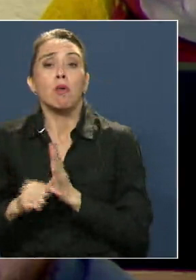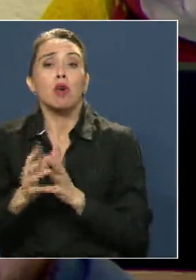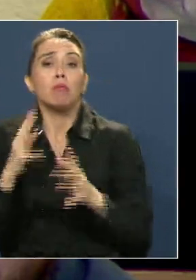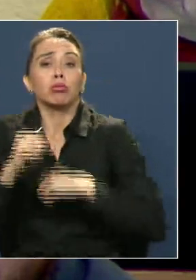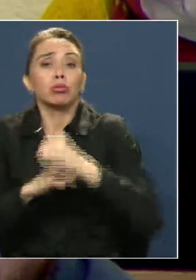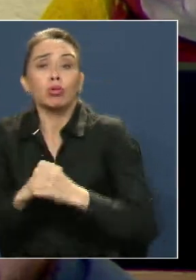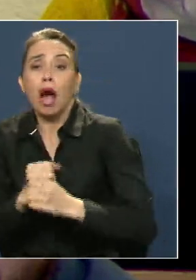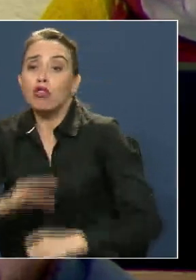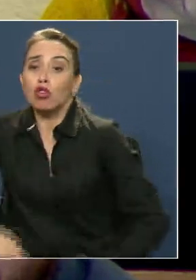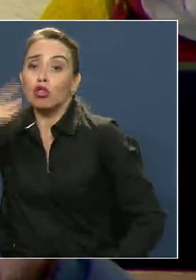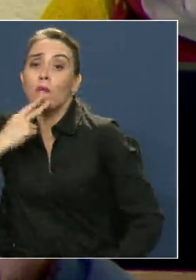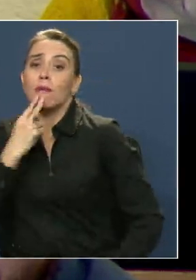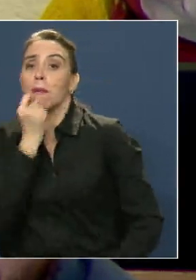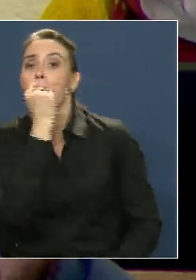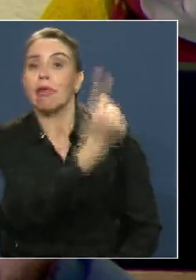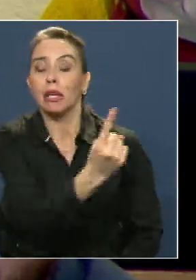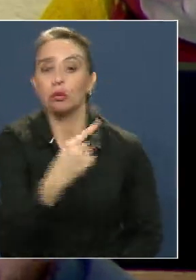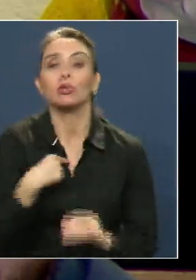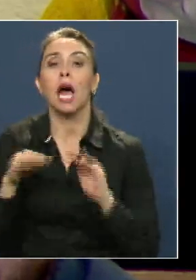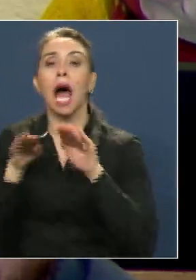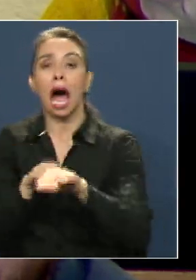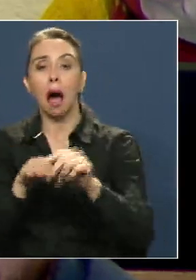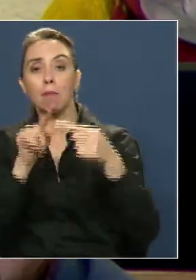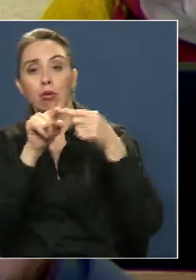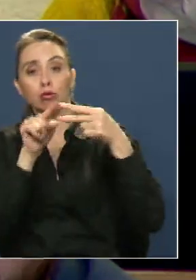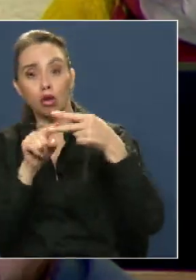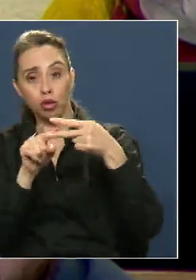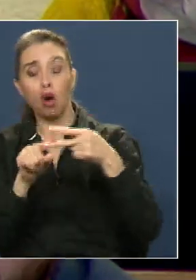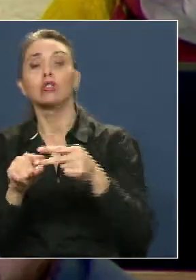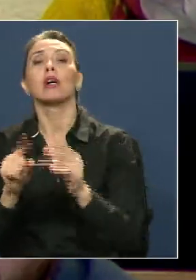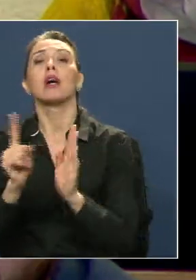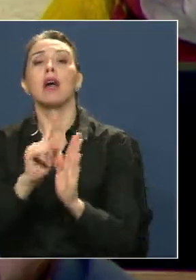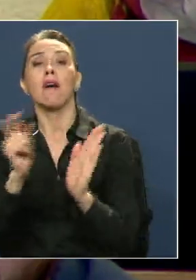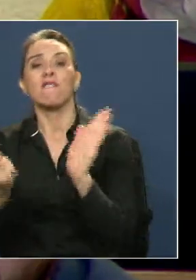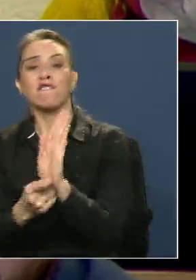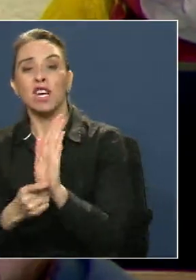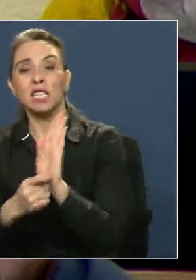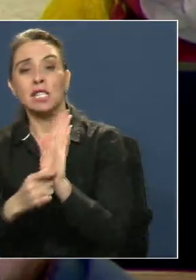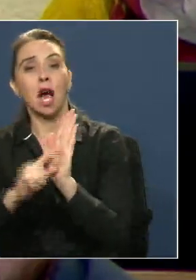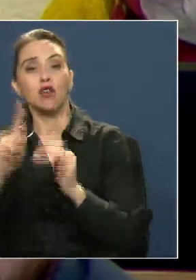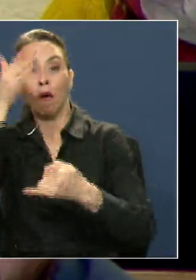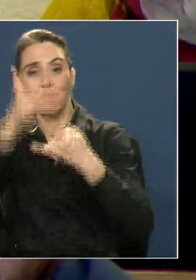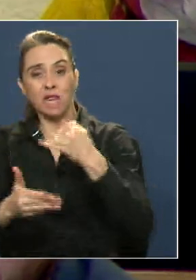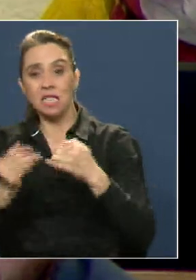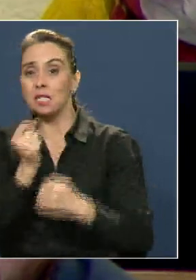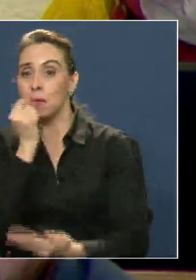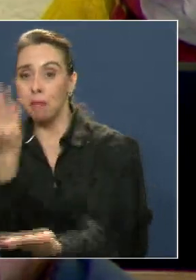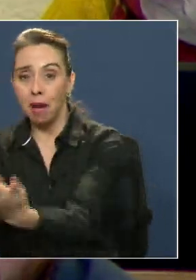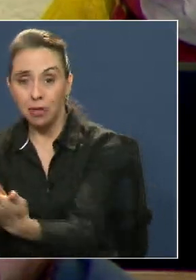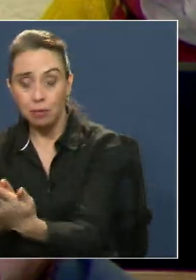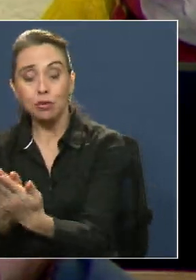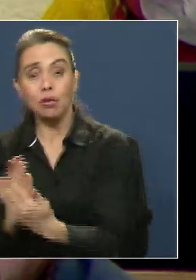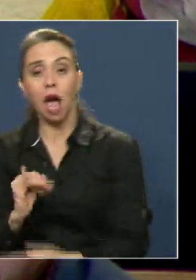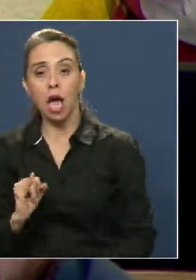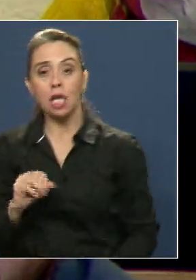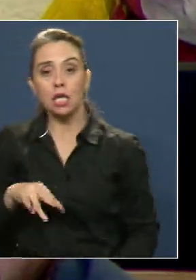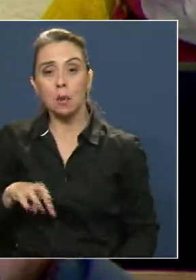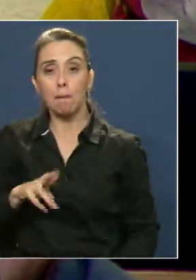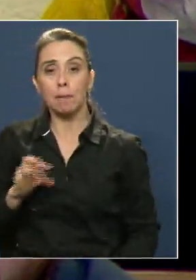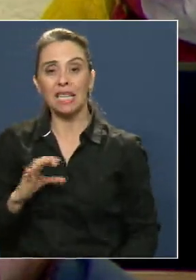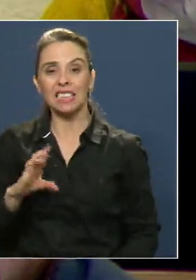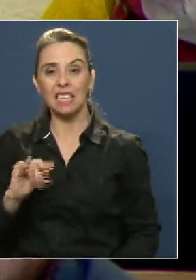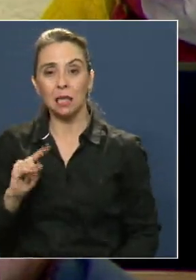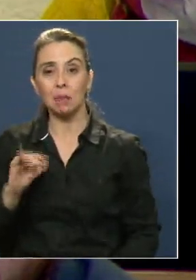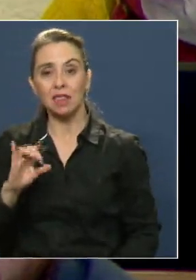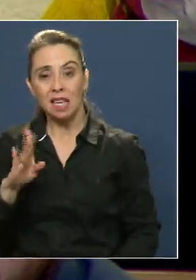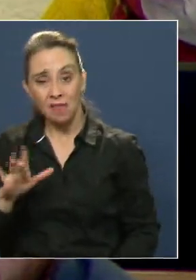la imprescriptibilidad y también la retroactividad planteada. Y quiero sumar y aprovechar este momento, primero